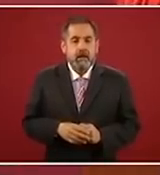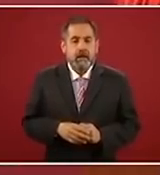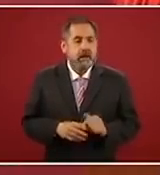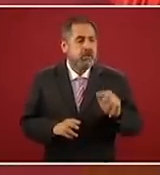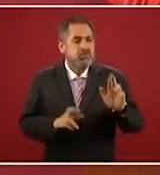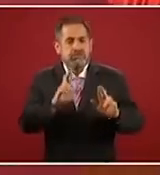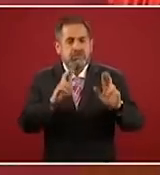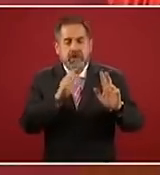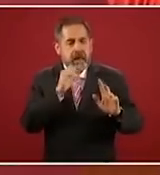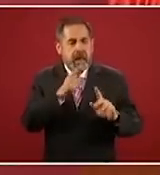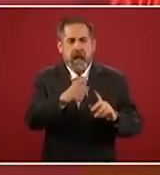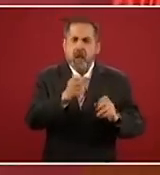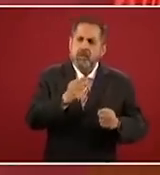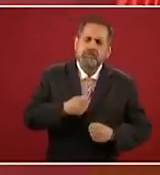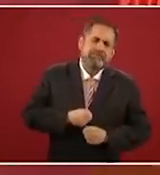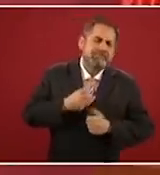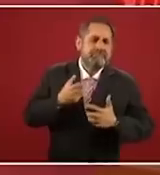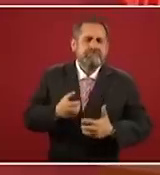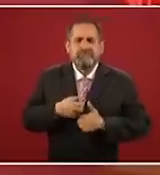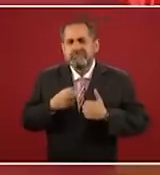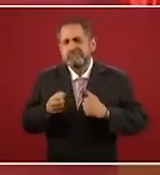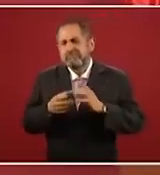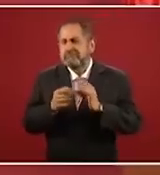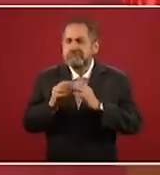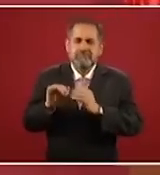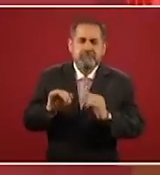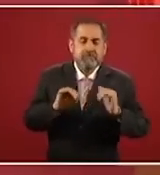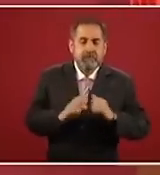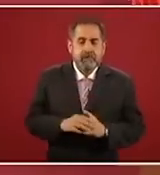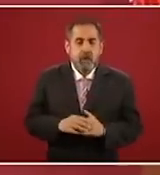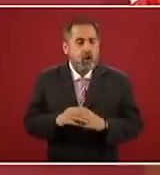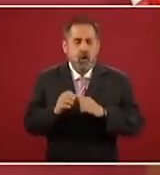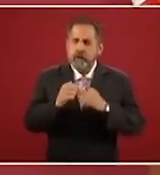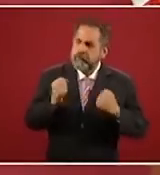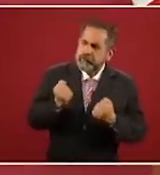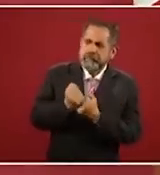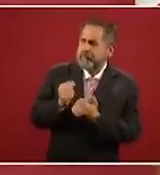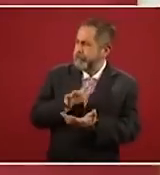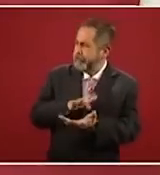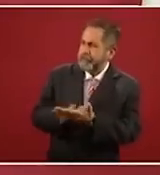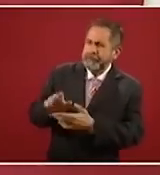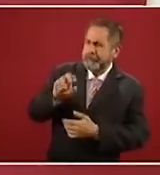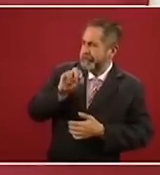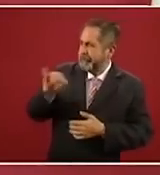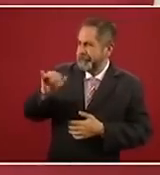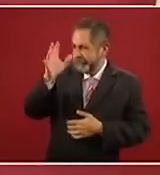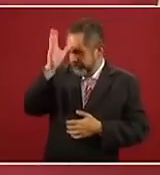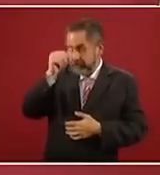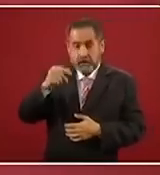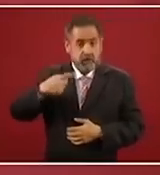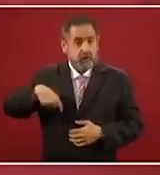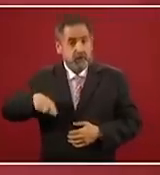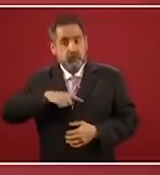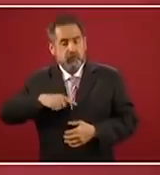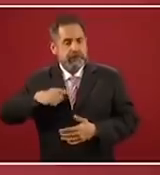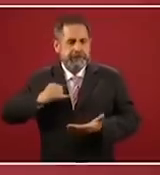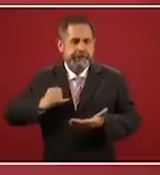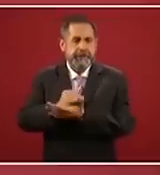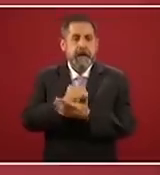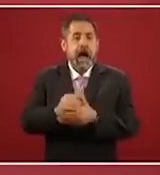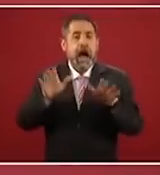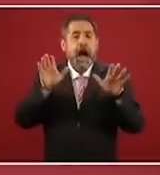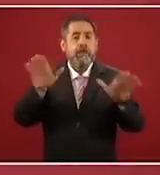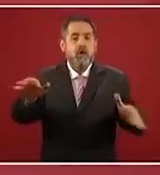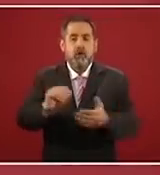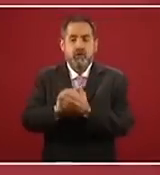Hubo una manifestación de respaldo a la decisión que se tomó de rifar el